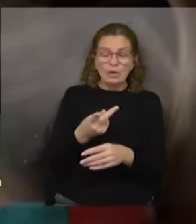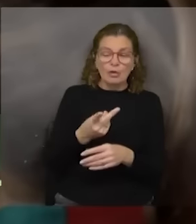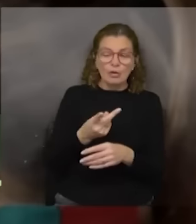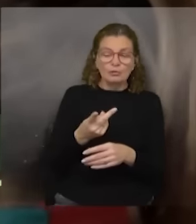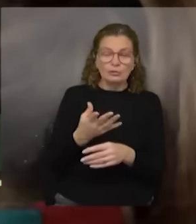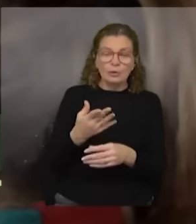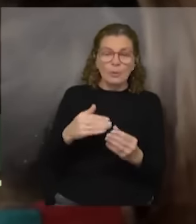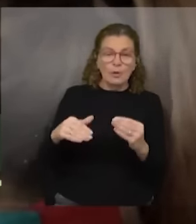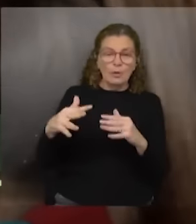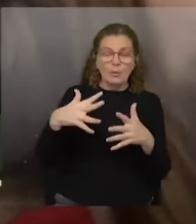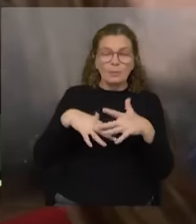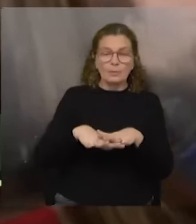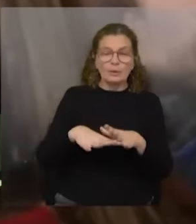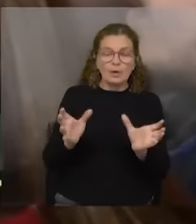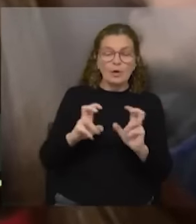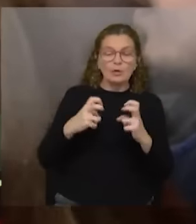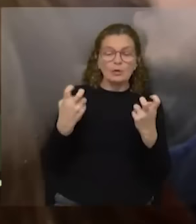votos